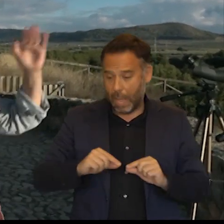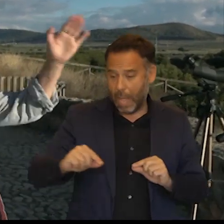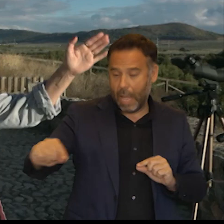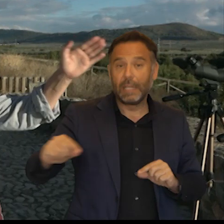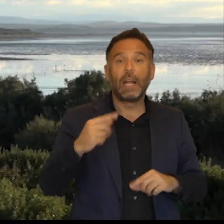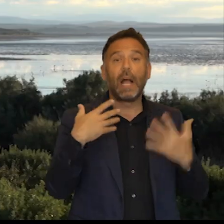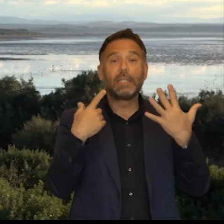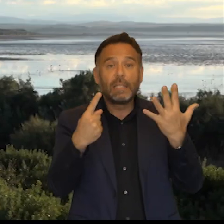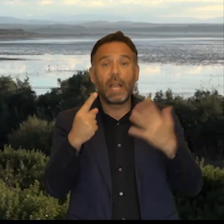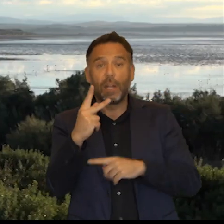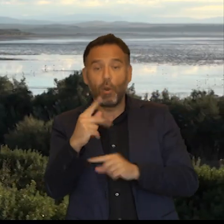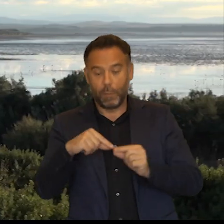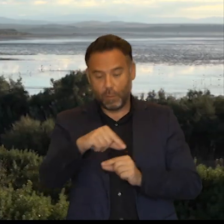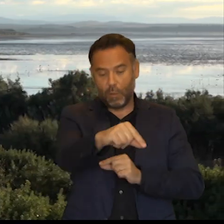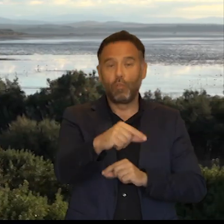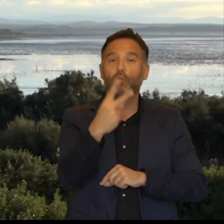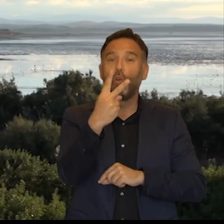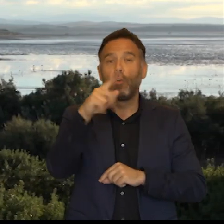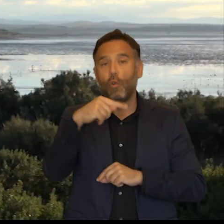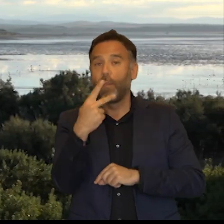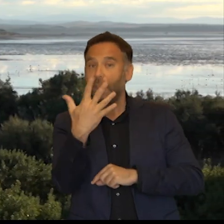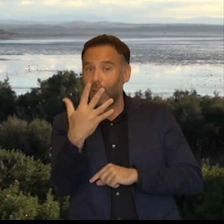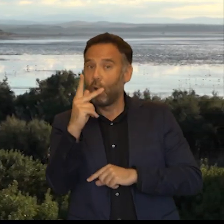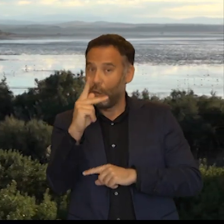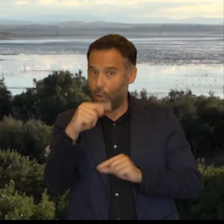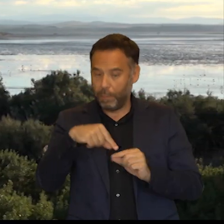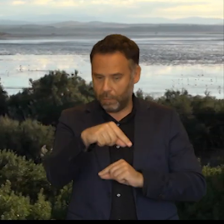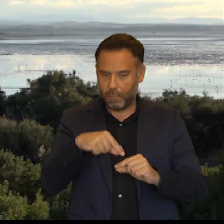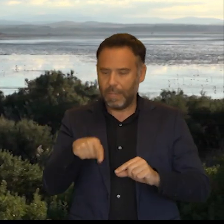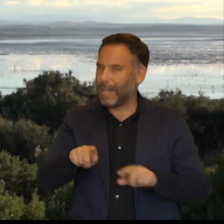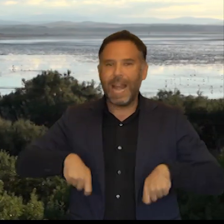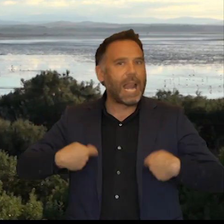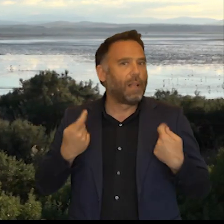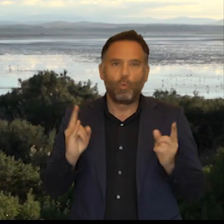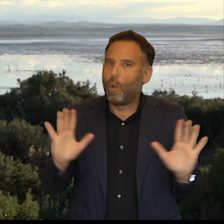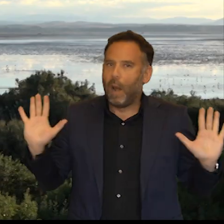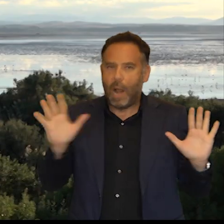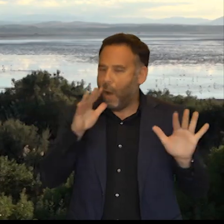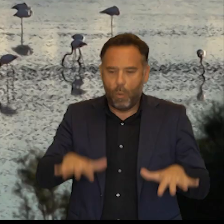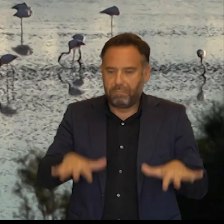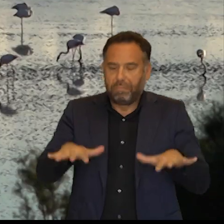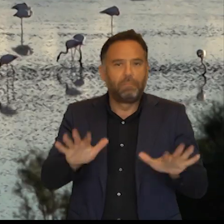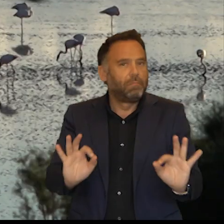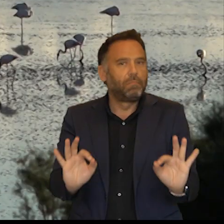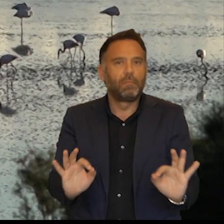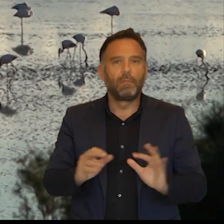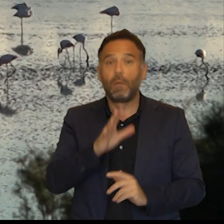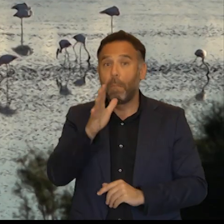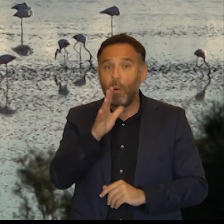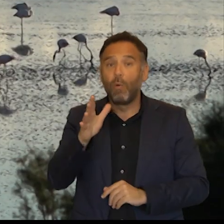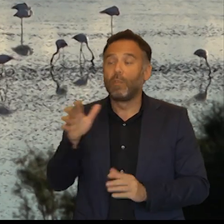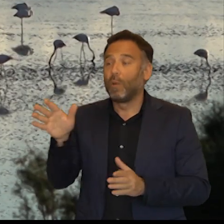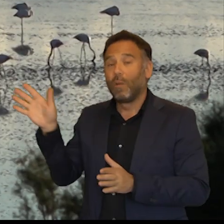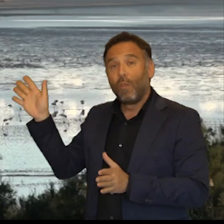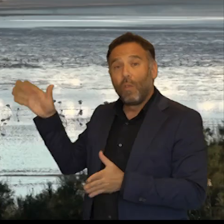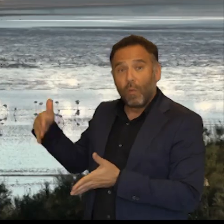Tiene 6,5 kilómetros de largo por 2,5 de ancho. Una laguna que es natural, se forma porque